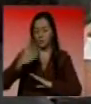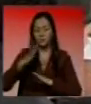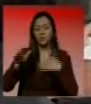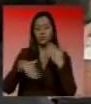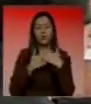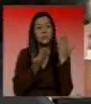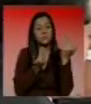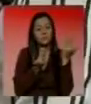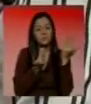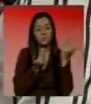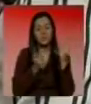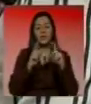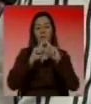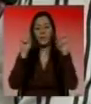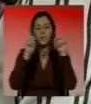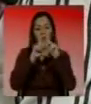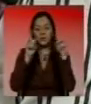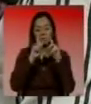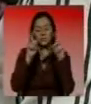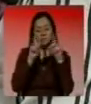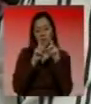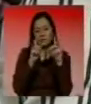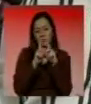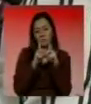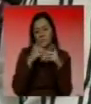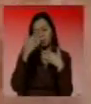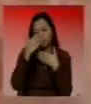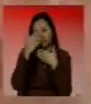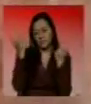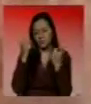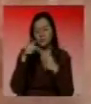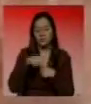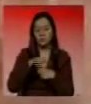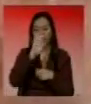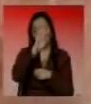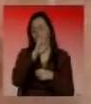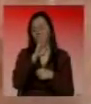sobre empresas option en ese país danielle montalvo gamma noticias